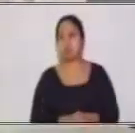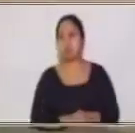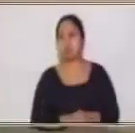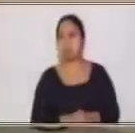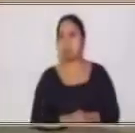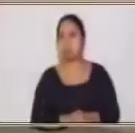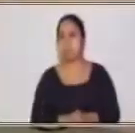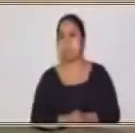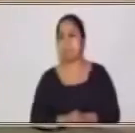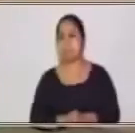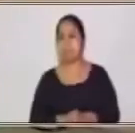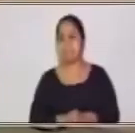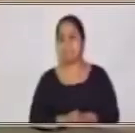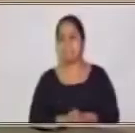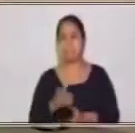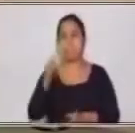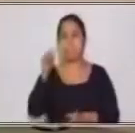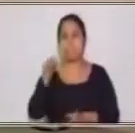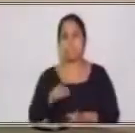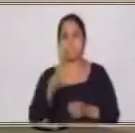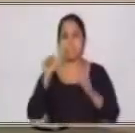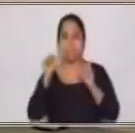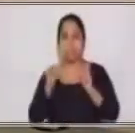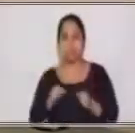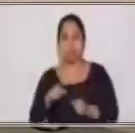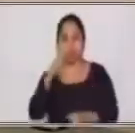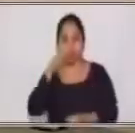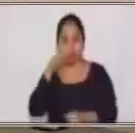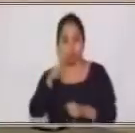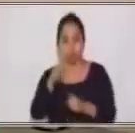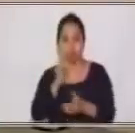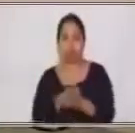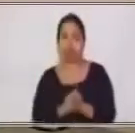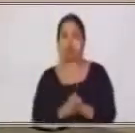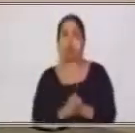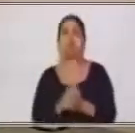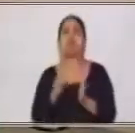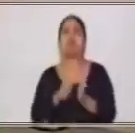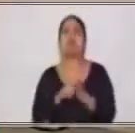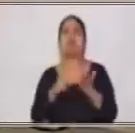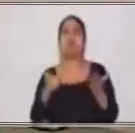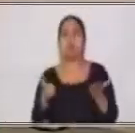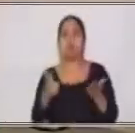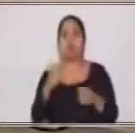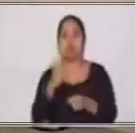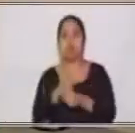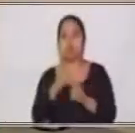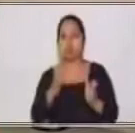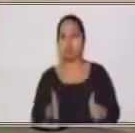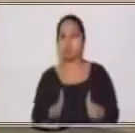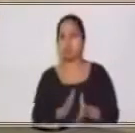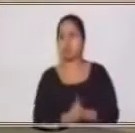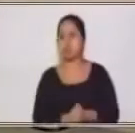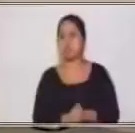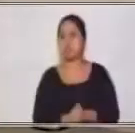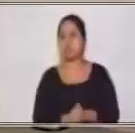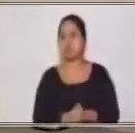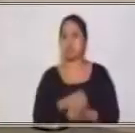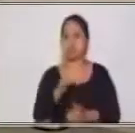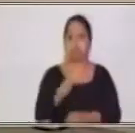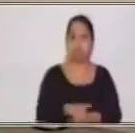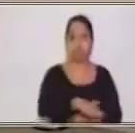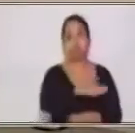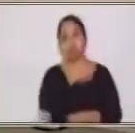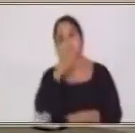ya identificar lo que es literatura guatemalteca. Ahora bien, nos vamos a abarcar en otro punto que es muy